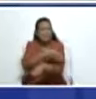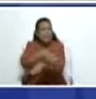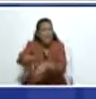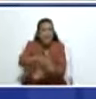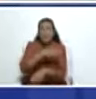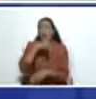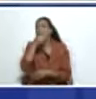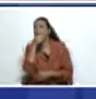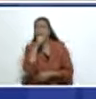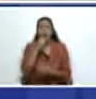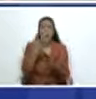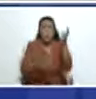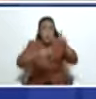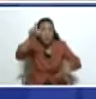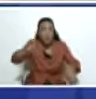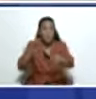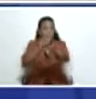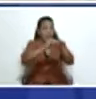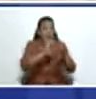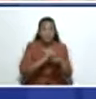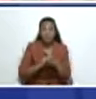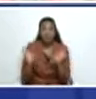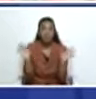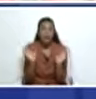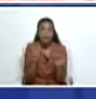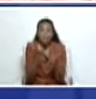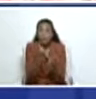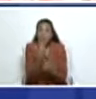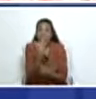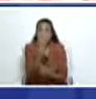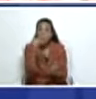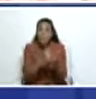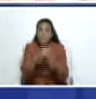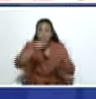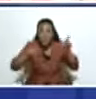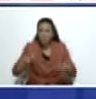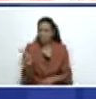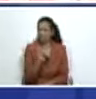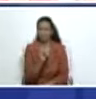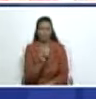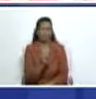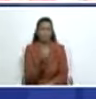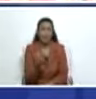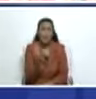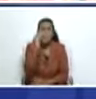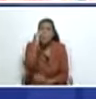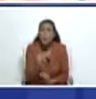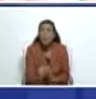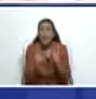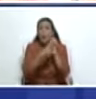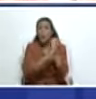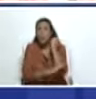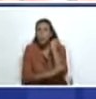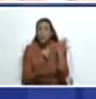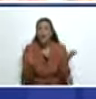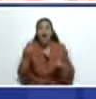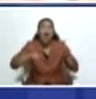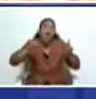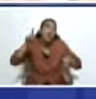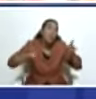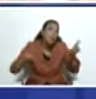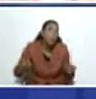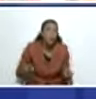Fracaso de convocatoria. Ahí no asistieron más de 5.000 personas de Cúcuta. Y algunos,